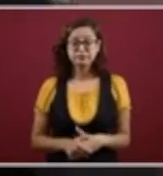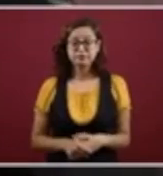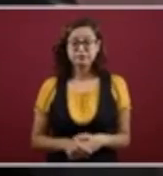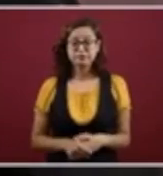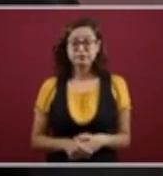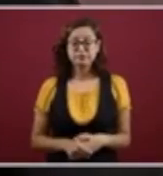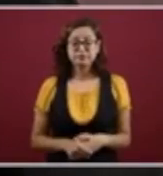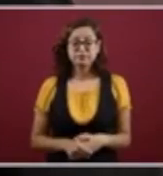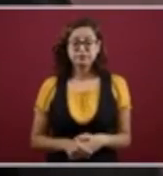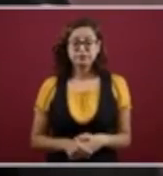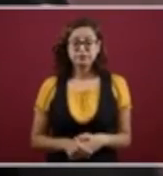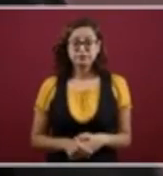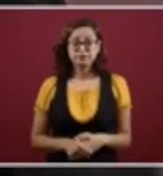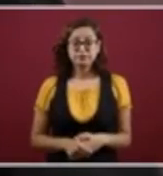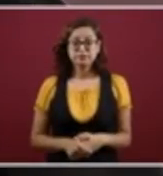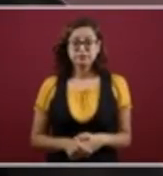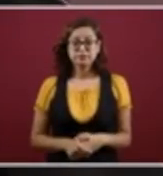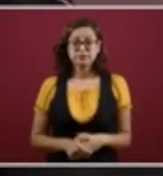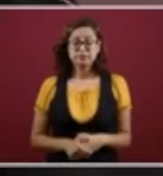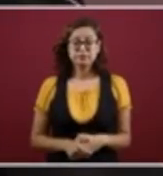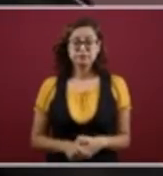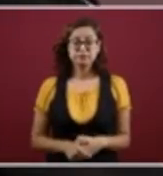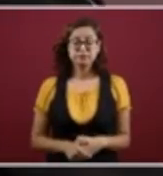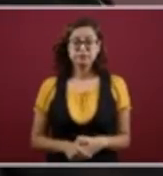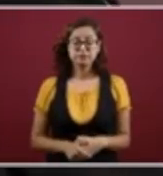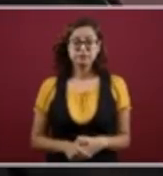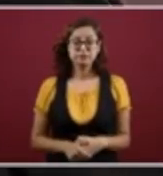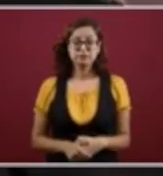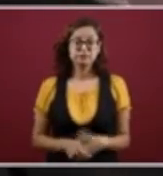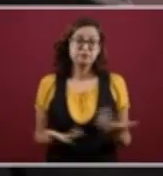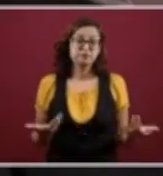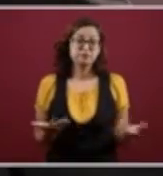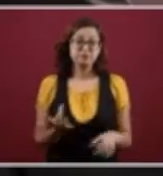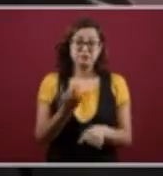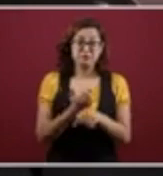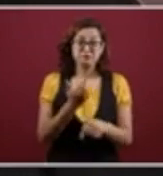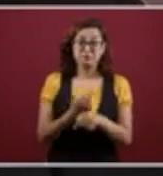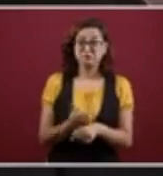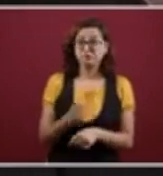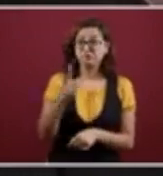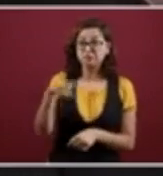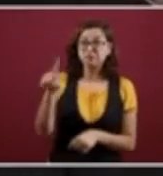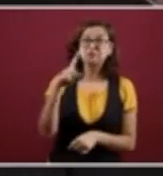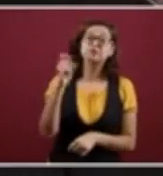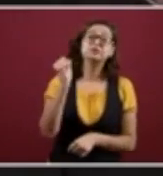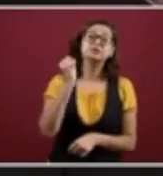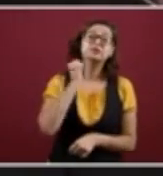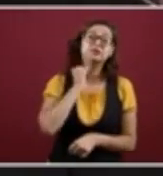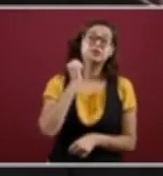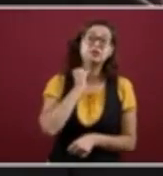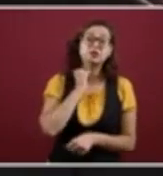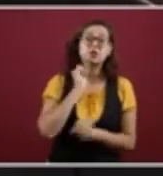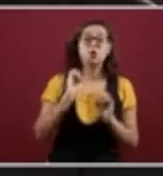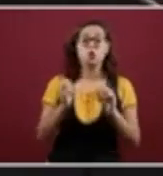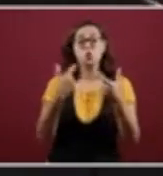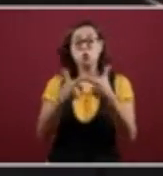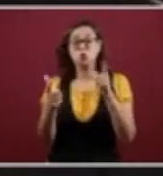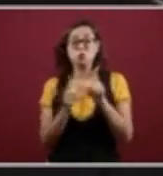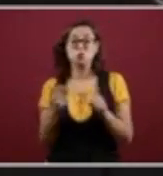Pedírsela al senador que dio a conocer esto o a los militantes de los partidos de